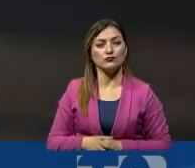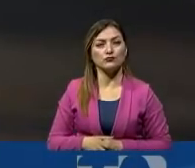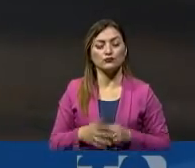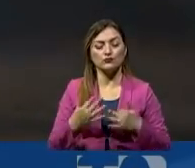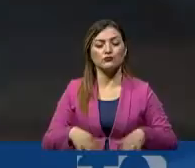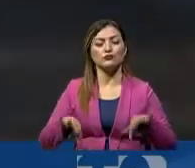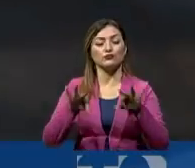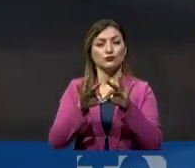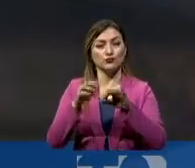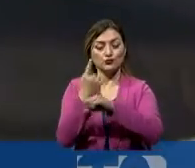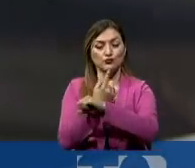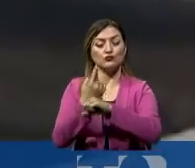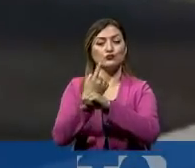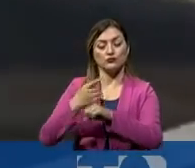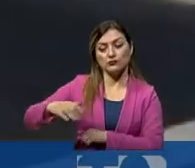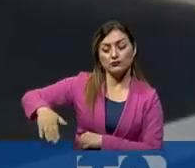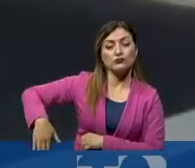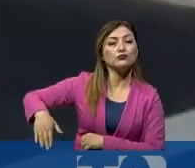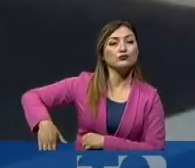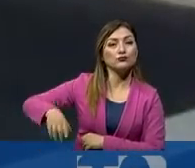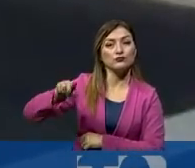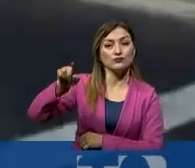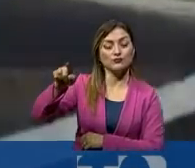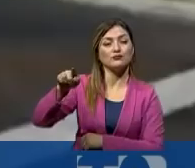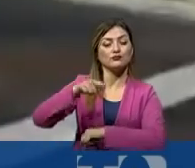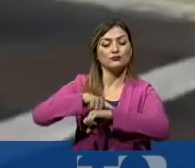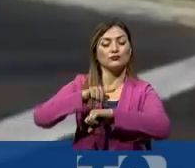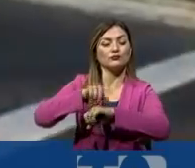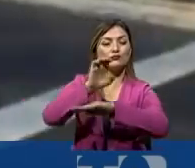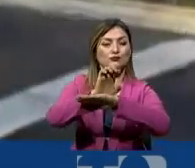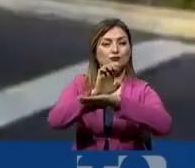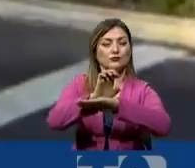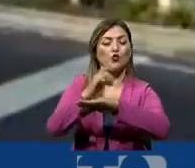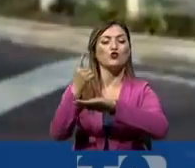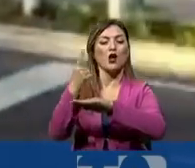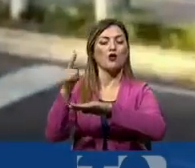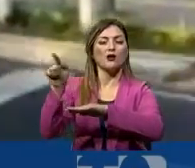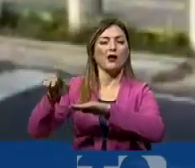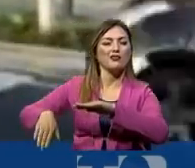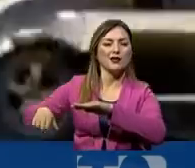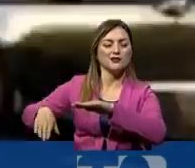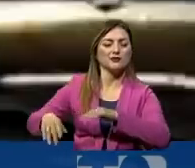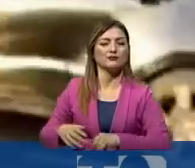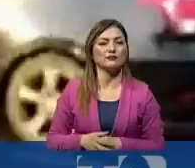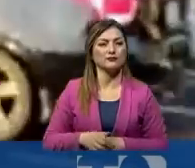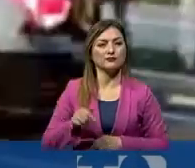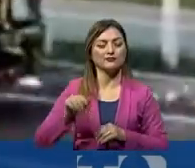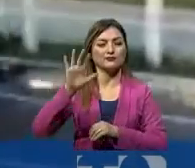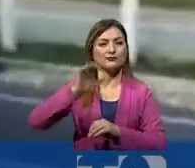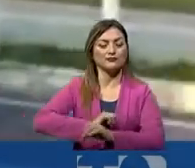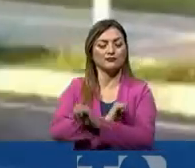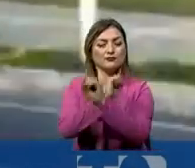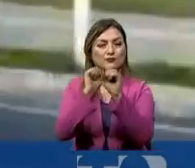aquí llevamos una hora de atraso con relación al horario de Ecuador, es decir, que aquí son las